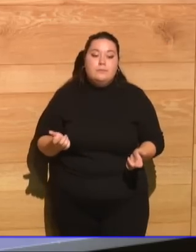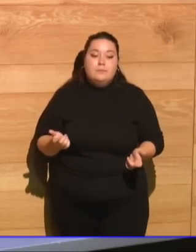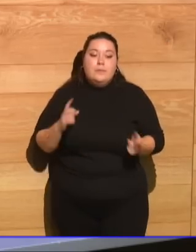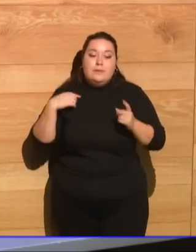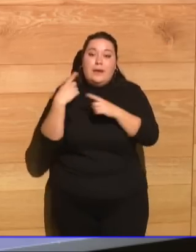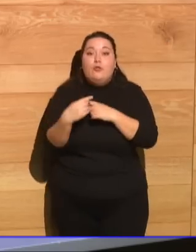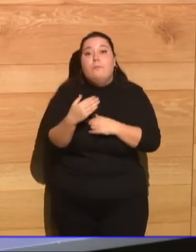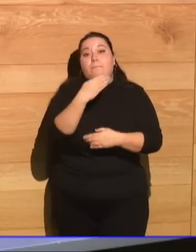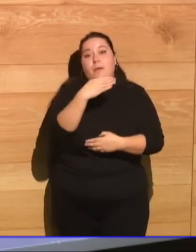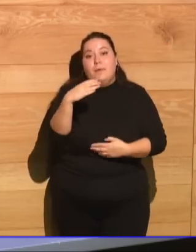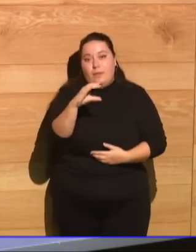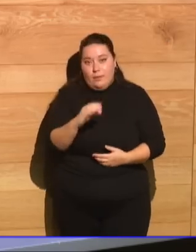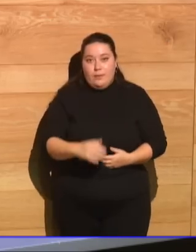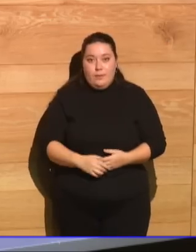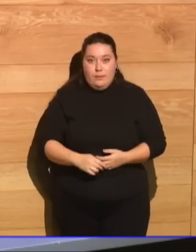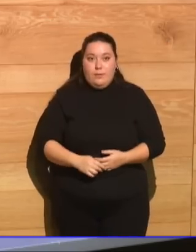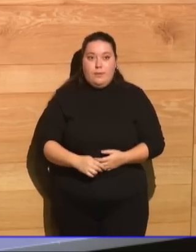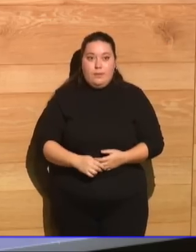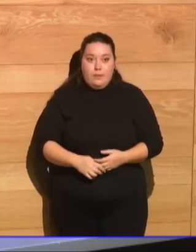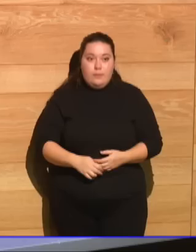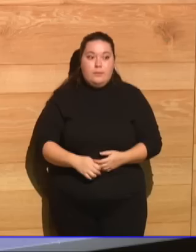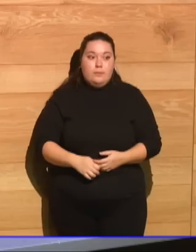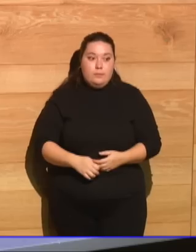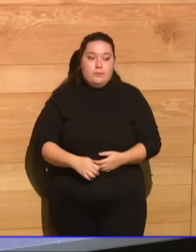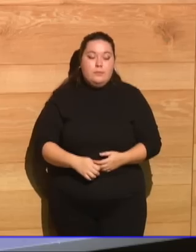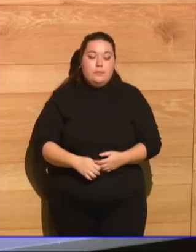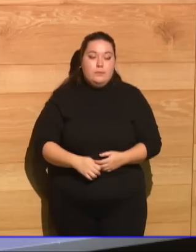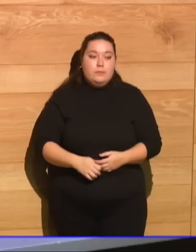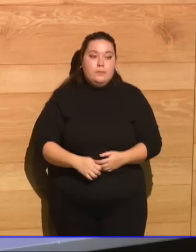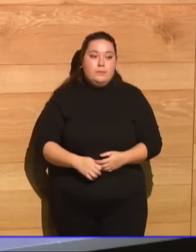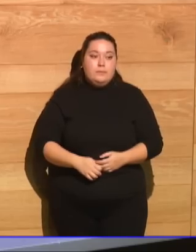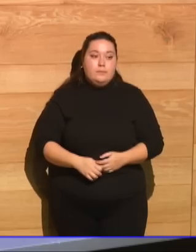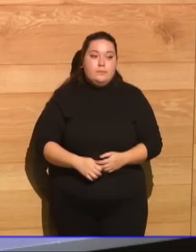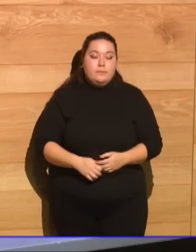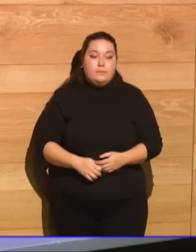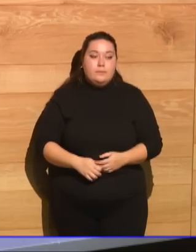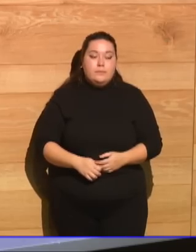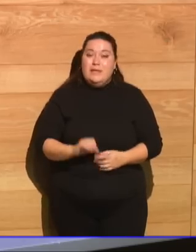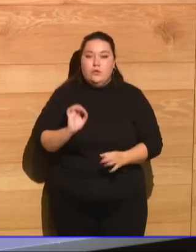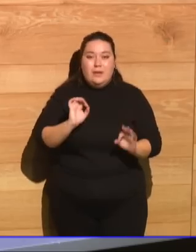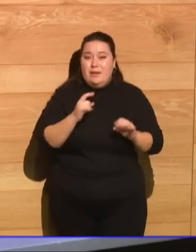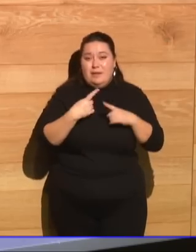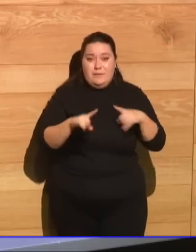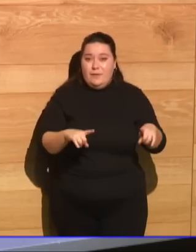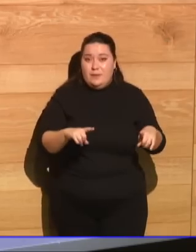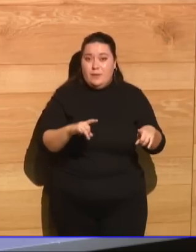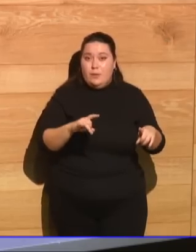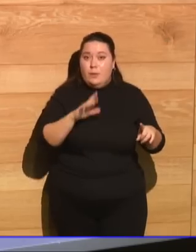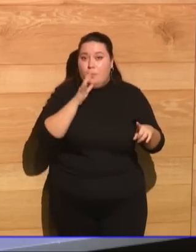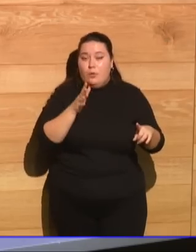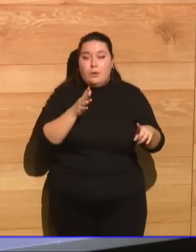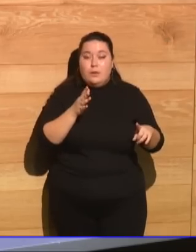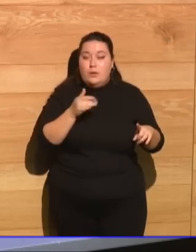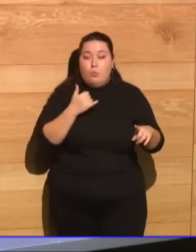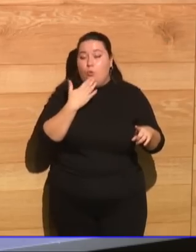tradición BBC de los grandes dramas históricos o literarios, ese preciosismo es distinto, porque en el fondo es mucho más asentado, es